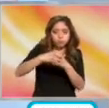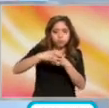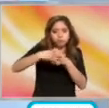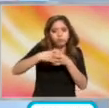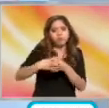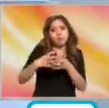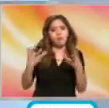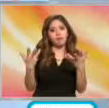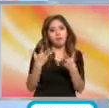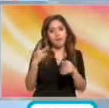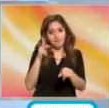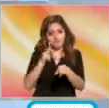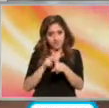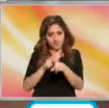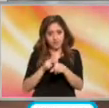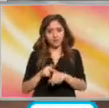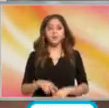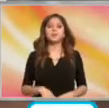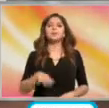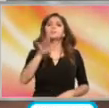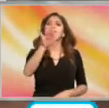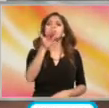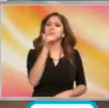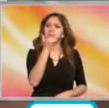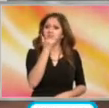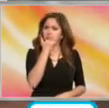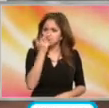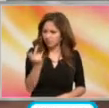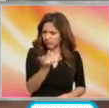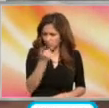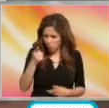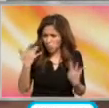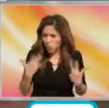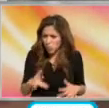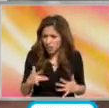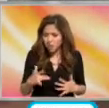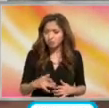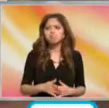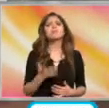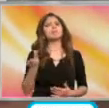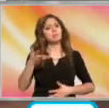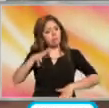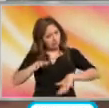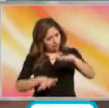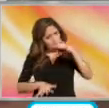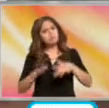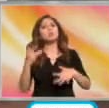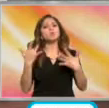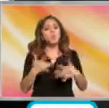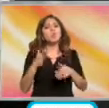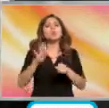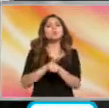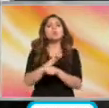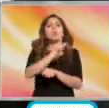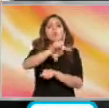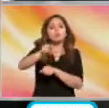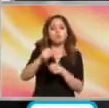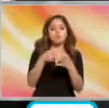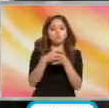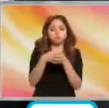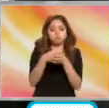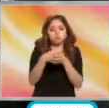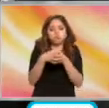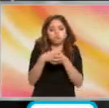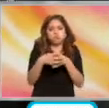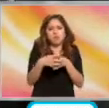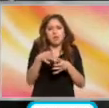del cálculo. ¿Y duele? Puede doler eventualmente porque generan una reacción inflamatoria y da ese dolor de